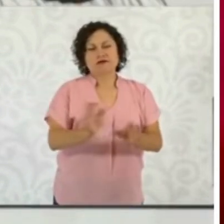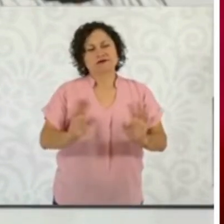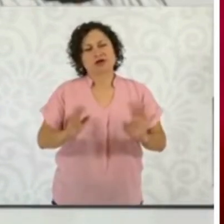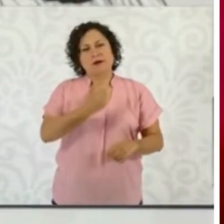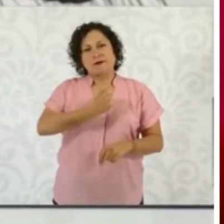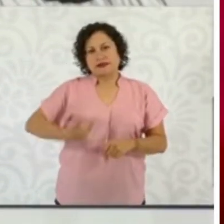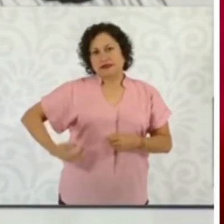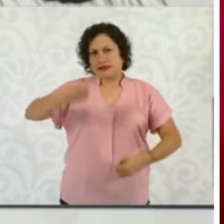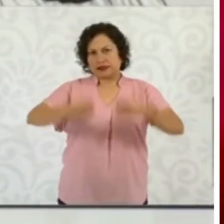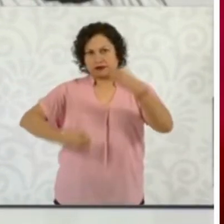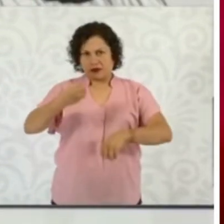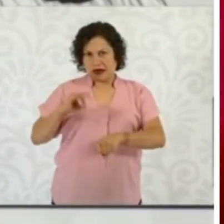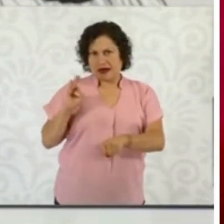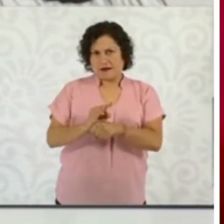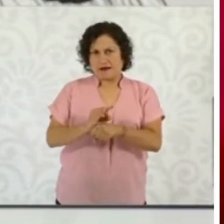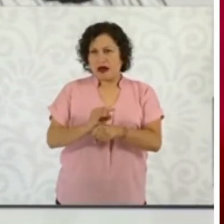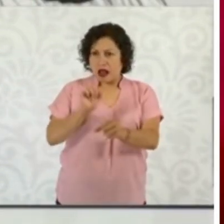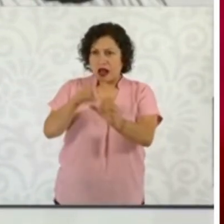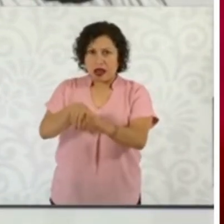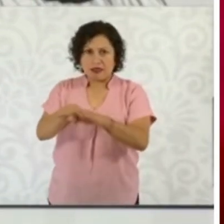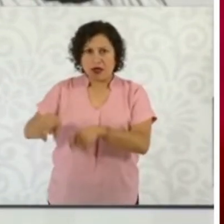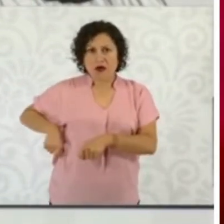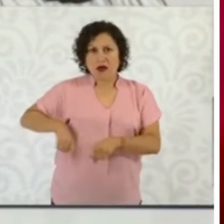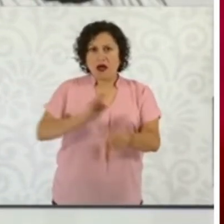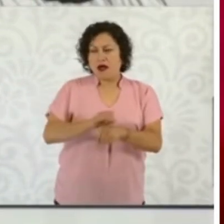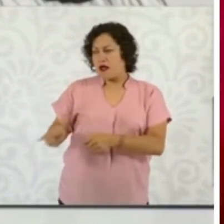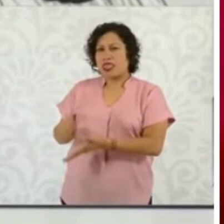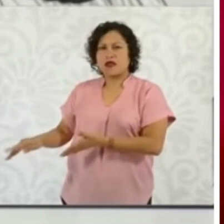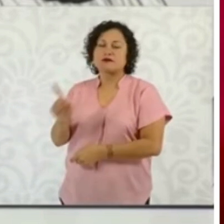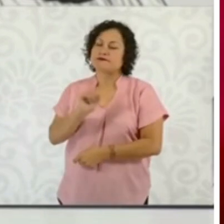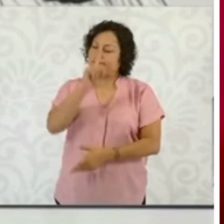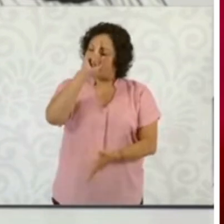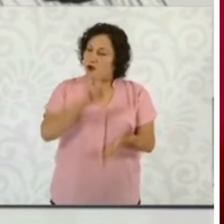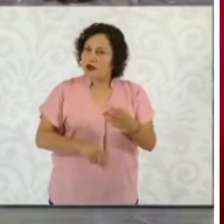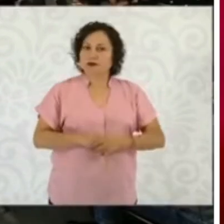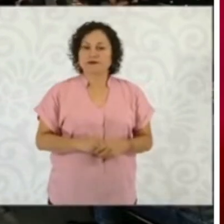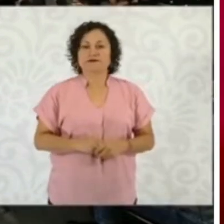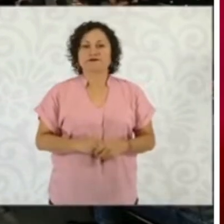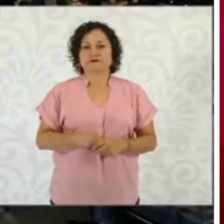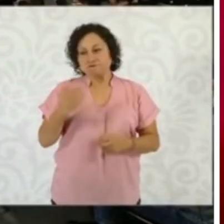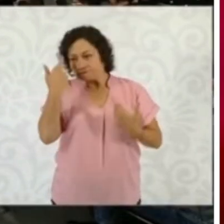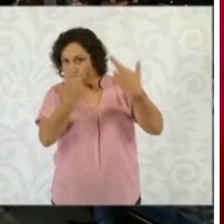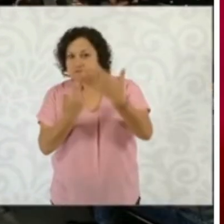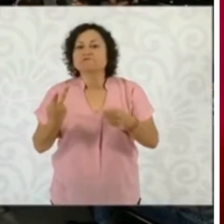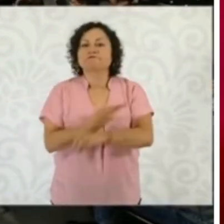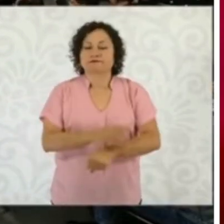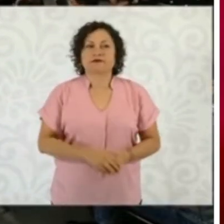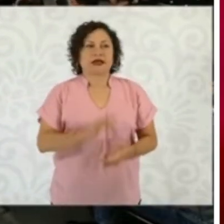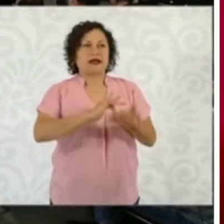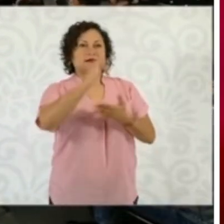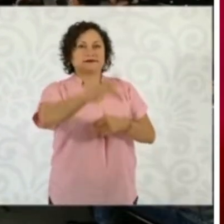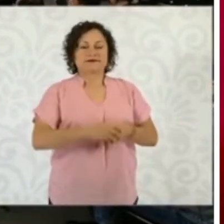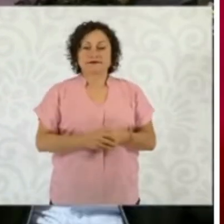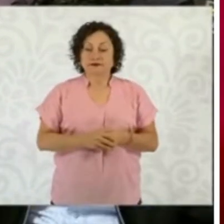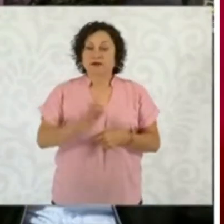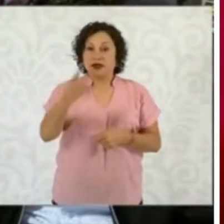una persona que por alguna razón trabaja en el gobierno frente a un abuso. Entonces hay que revisar el caso. ¿De caso Gracias, Presidenta. También en otro tema, hace